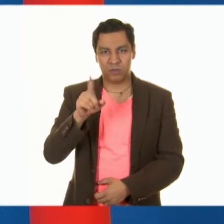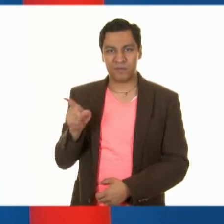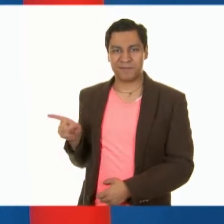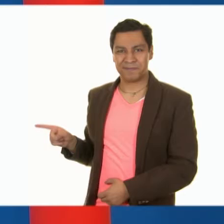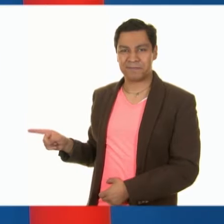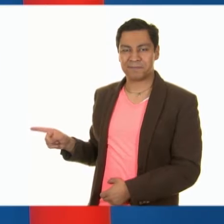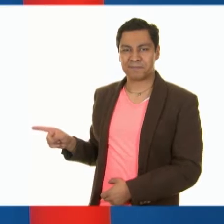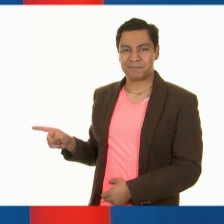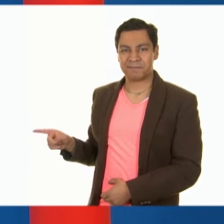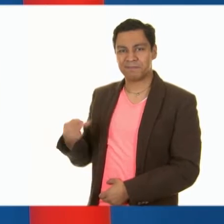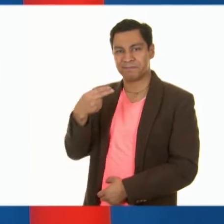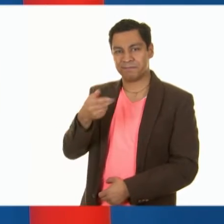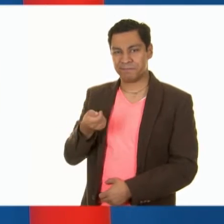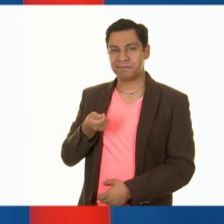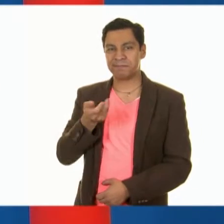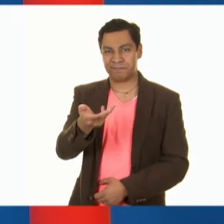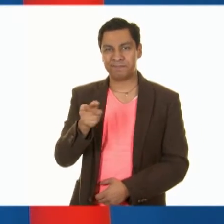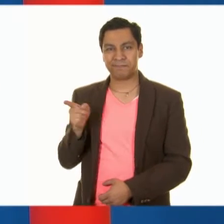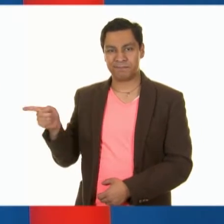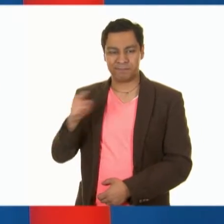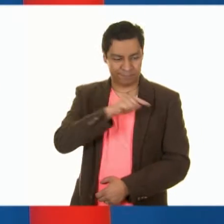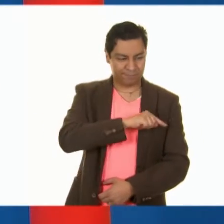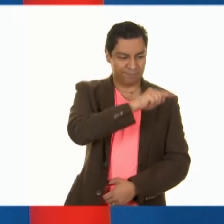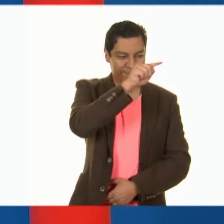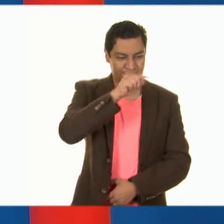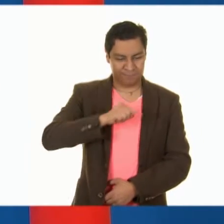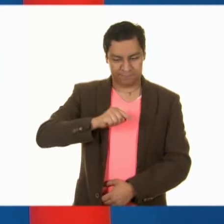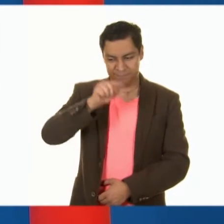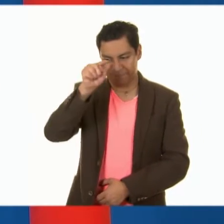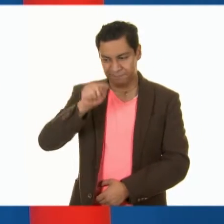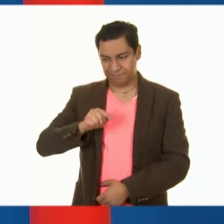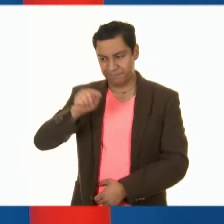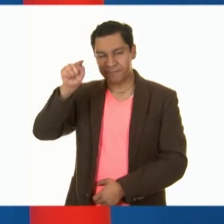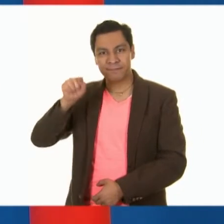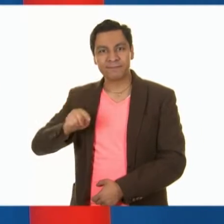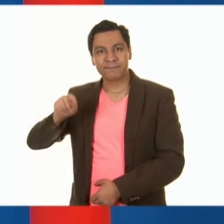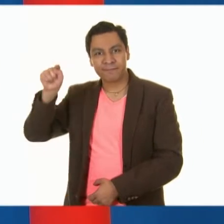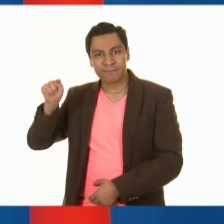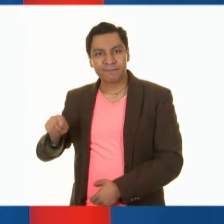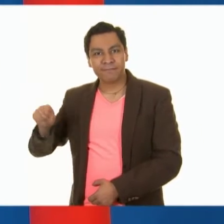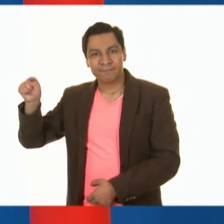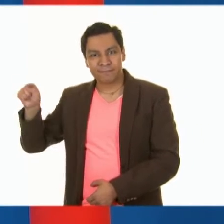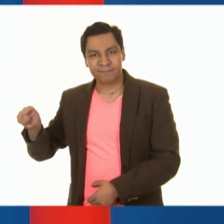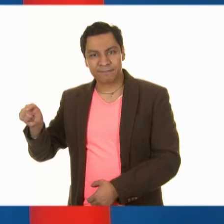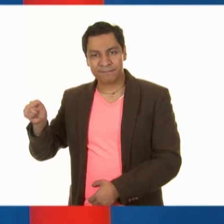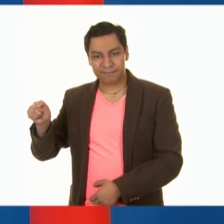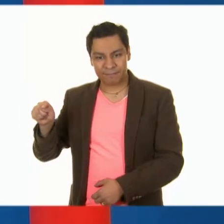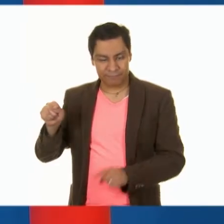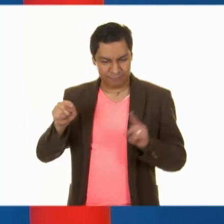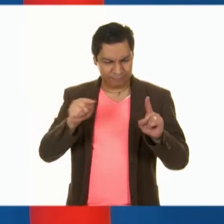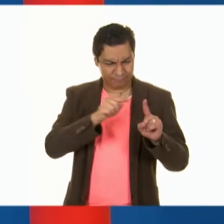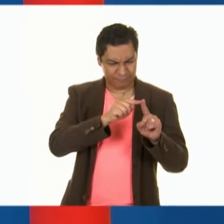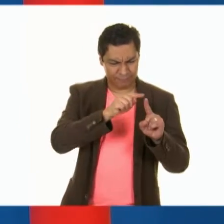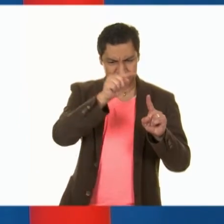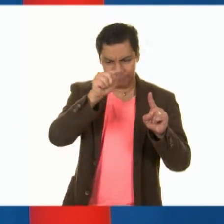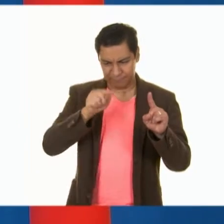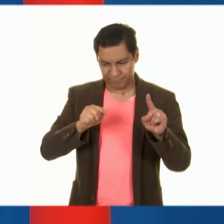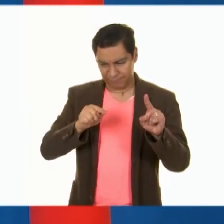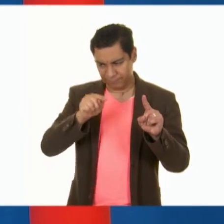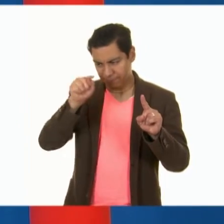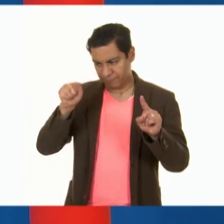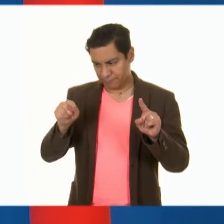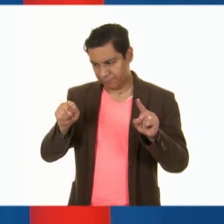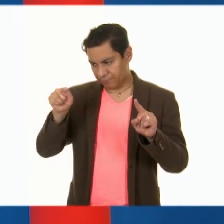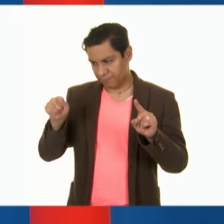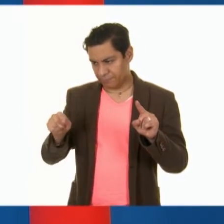Los rayos gamma tienen la longitud de onda más corta del tamaño de núcleos atómicos, porque son los que poseen